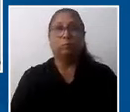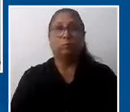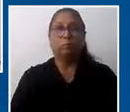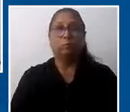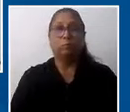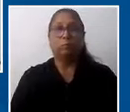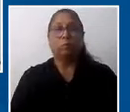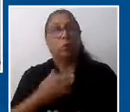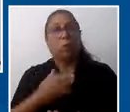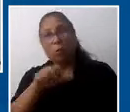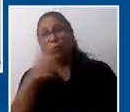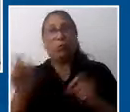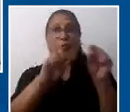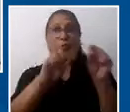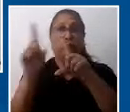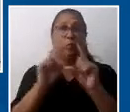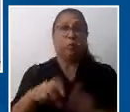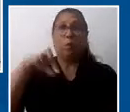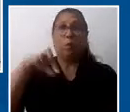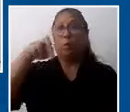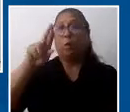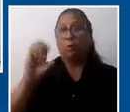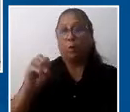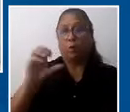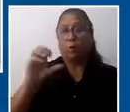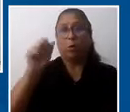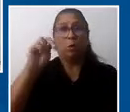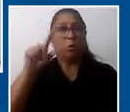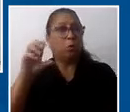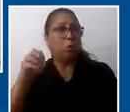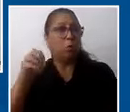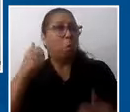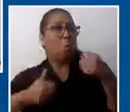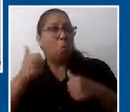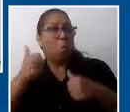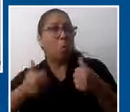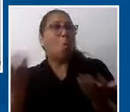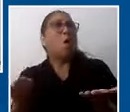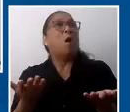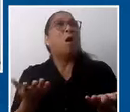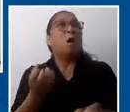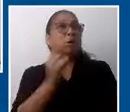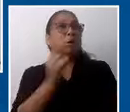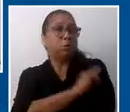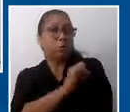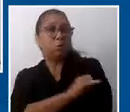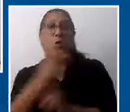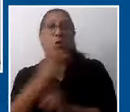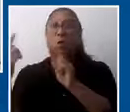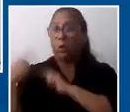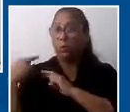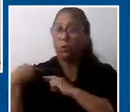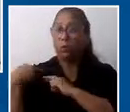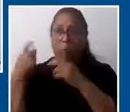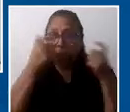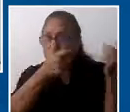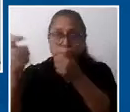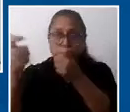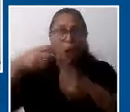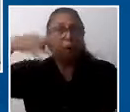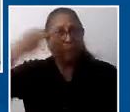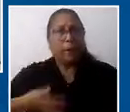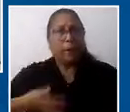Tenemos otra pregunta de Pedro Angulo. ¿Qué institución es responsable de supervisar que se garantice la educación inclusiva?